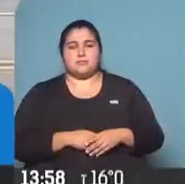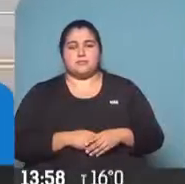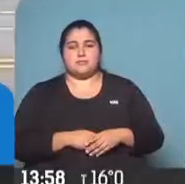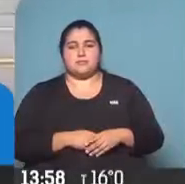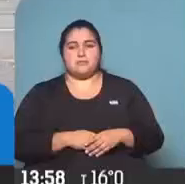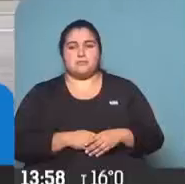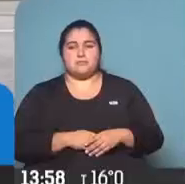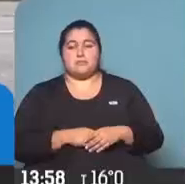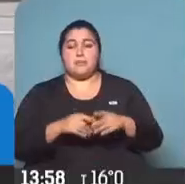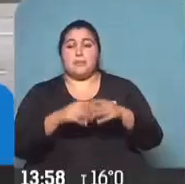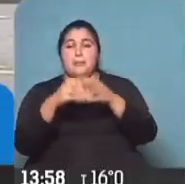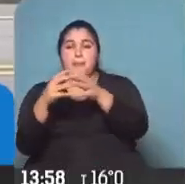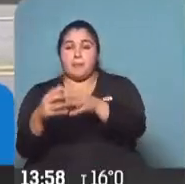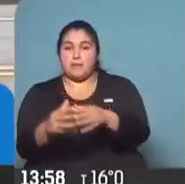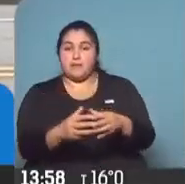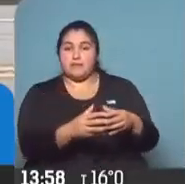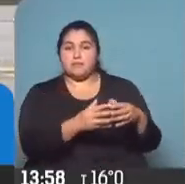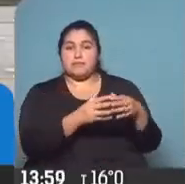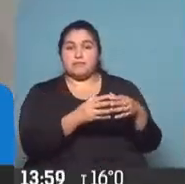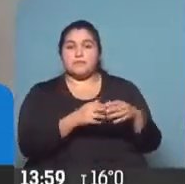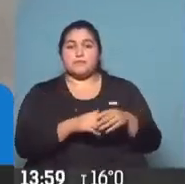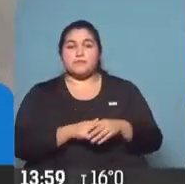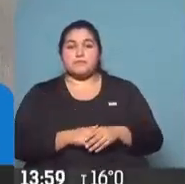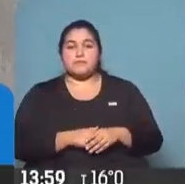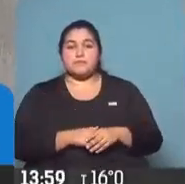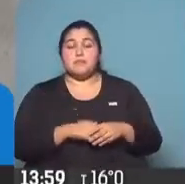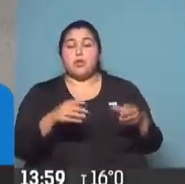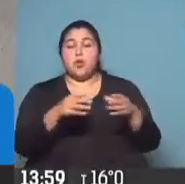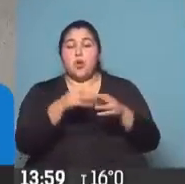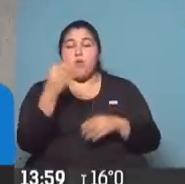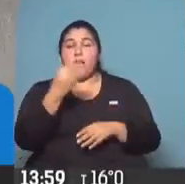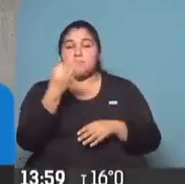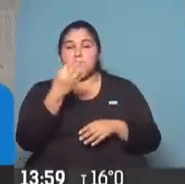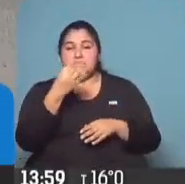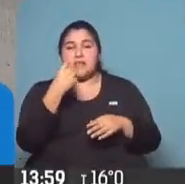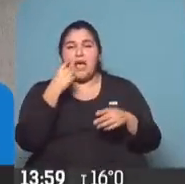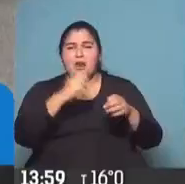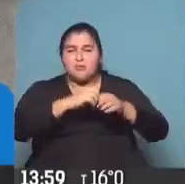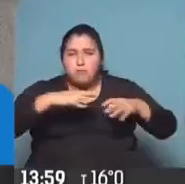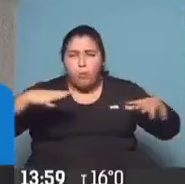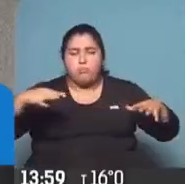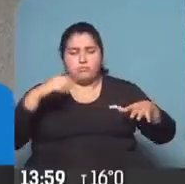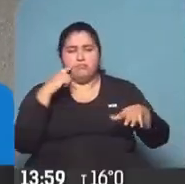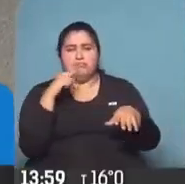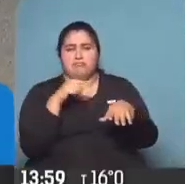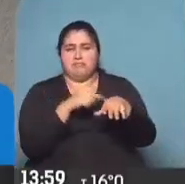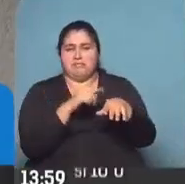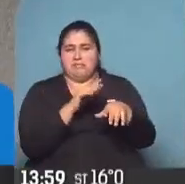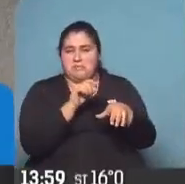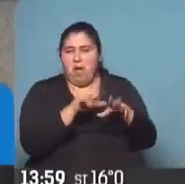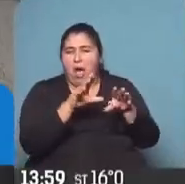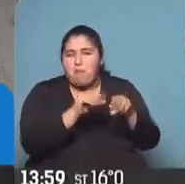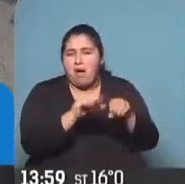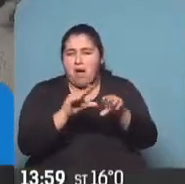seguidamente comienza su paso y un comercial de desactivación de explosivos está compuesta por